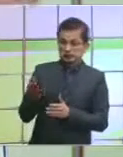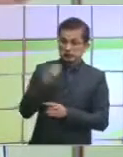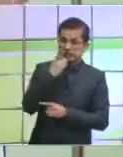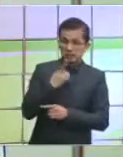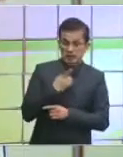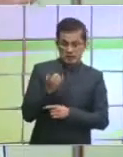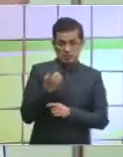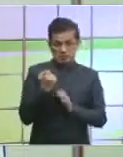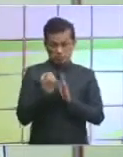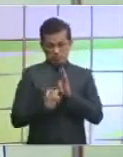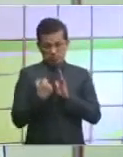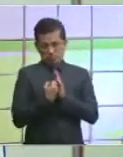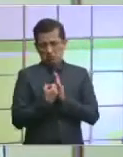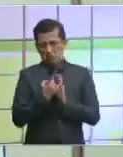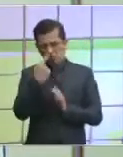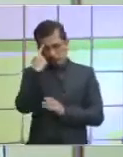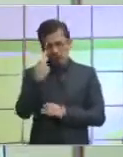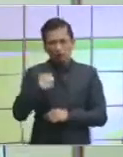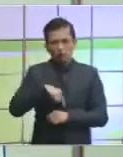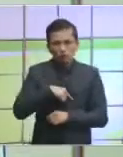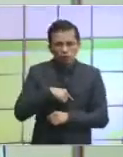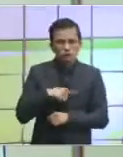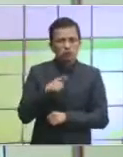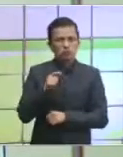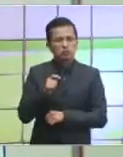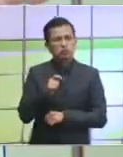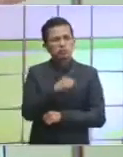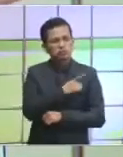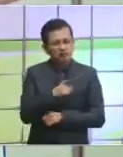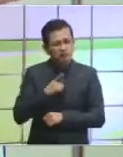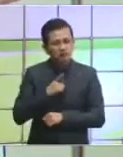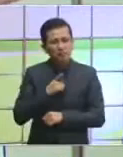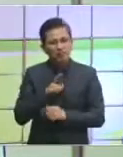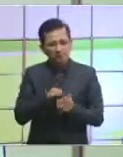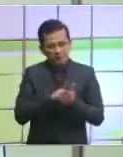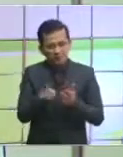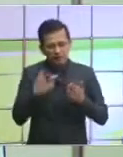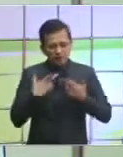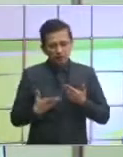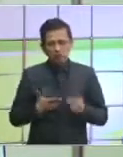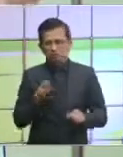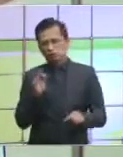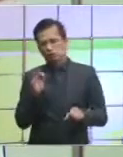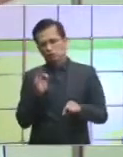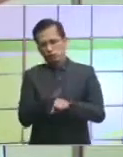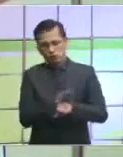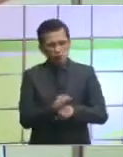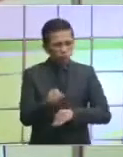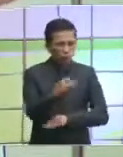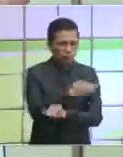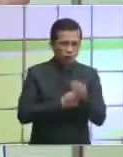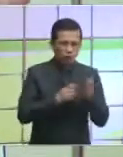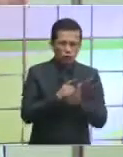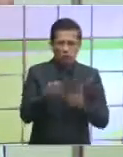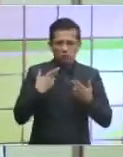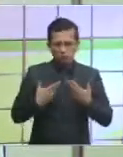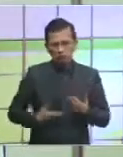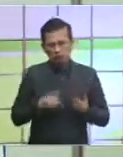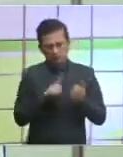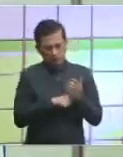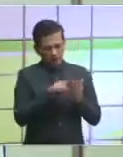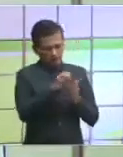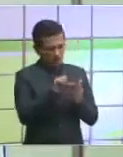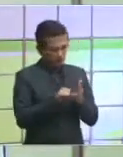exige y con razón que protejamos a la totalidad de los derechos humanos siguiendo los principios tan fuertes que tenemos en el artículo primero